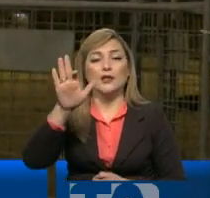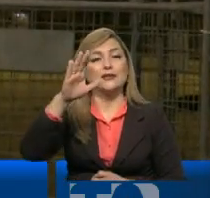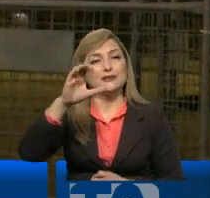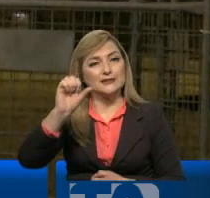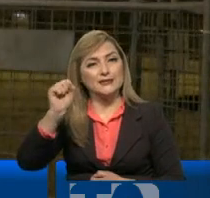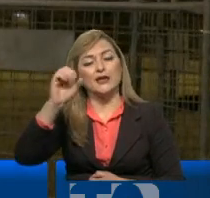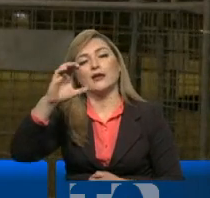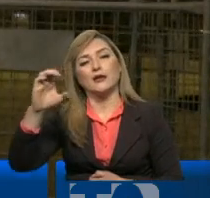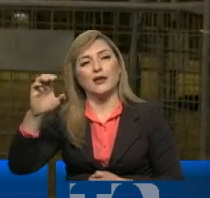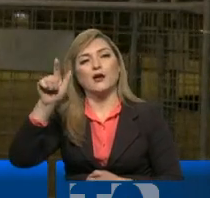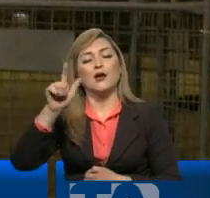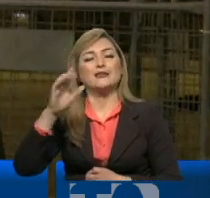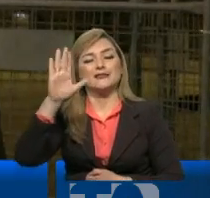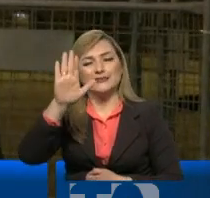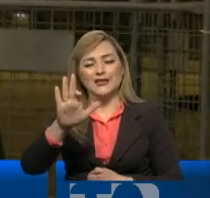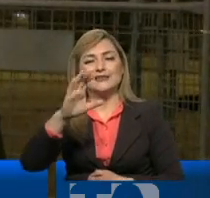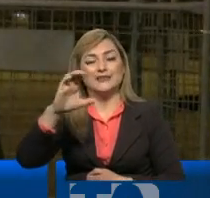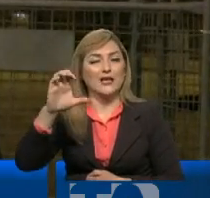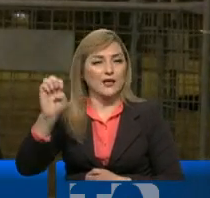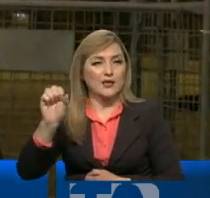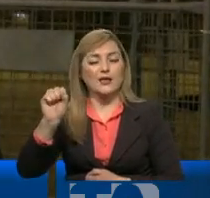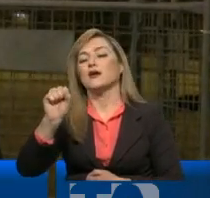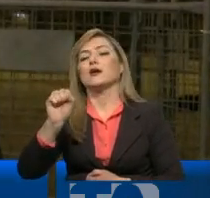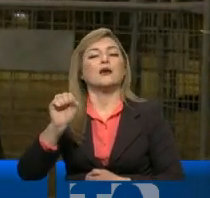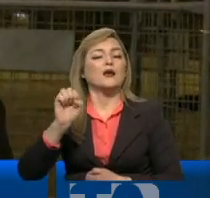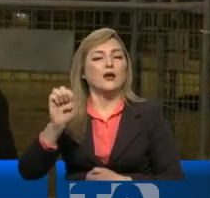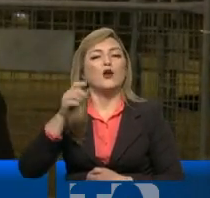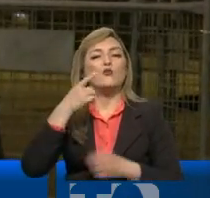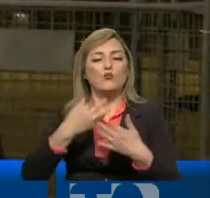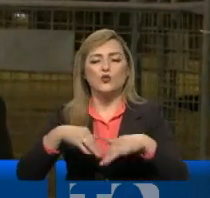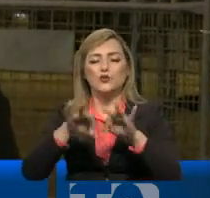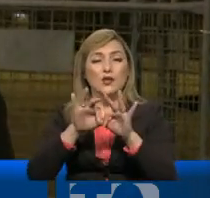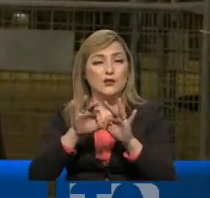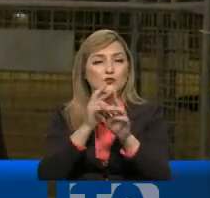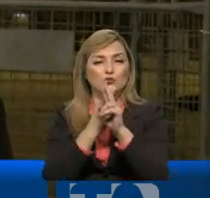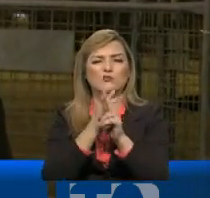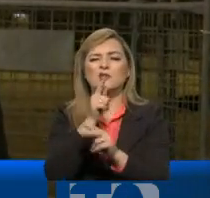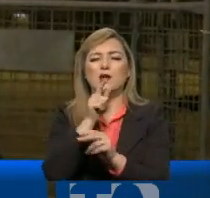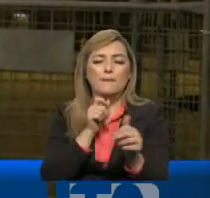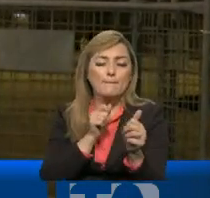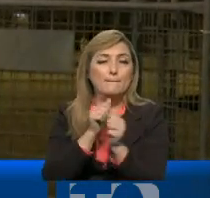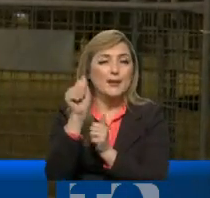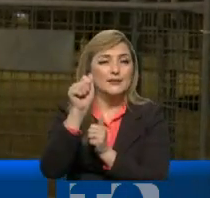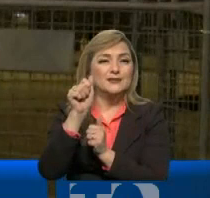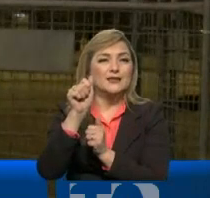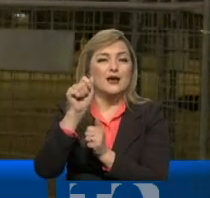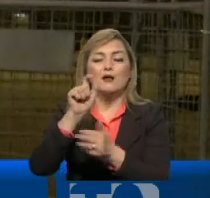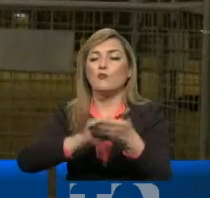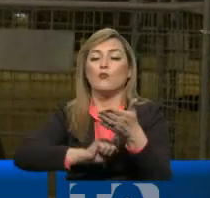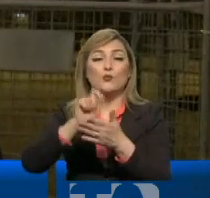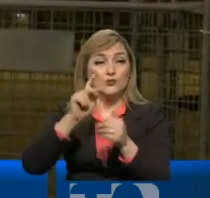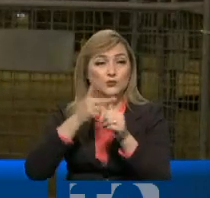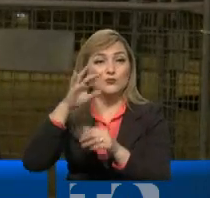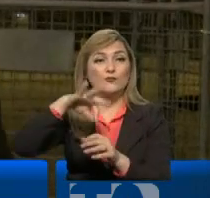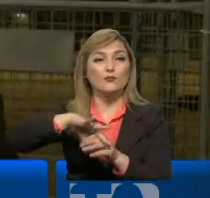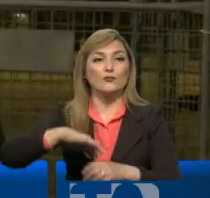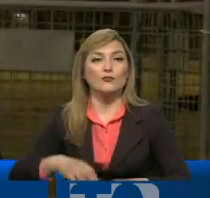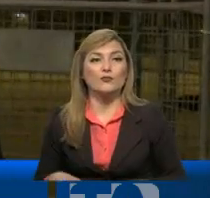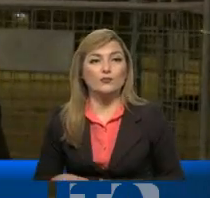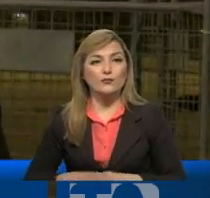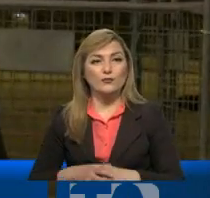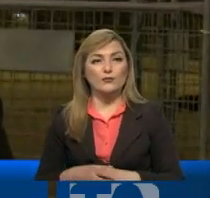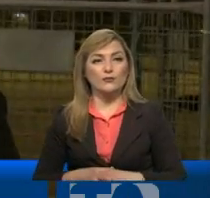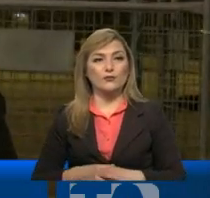días próximos serán clave para conocer los resultados y quién pasará a la segunda vuelta. Y en este marco también